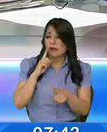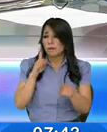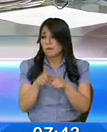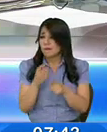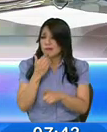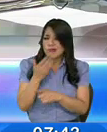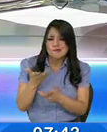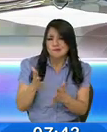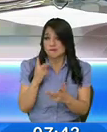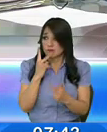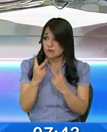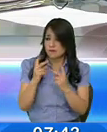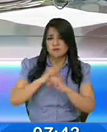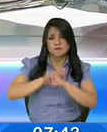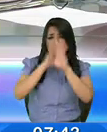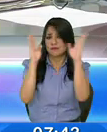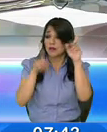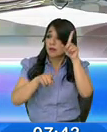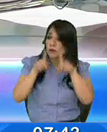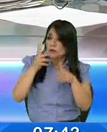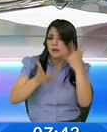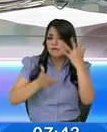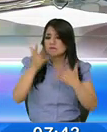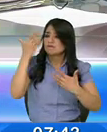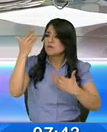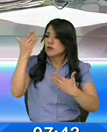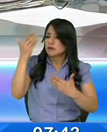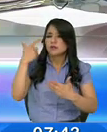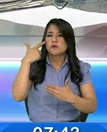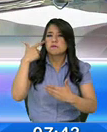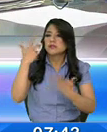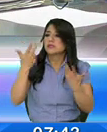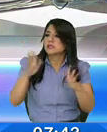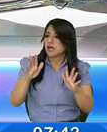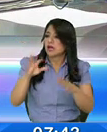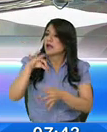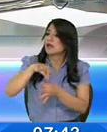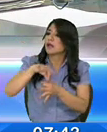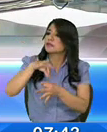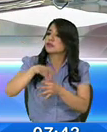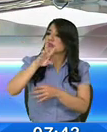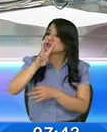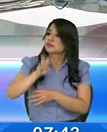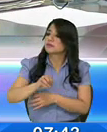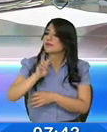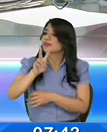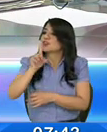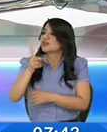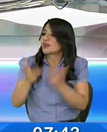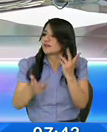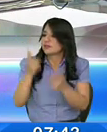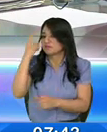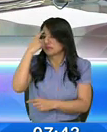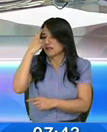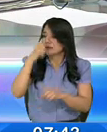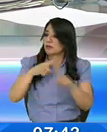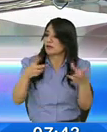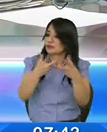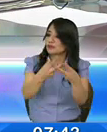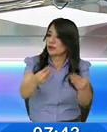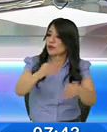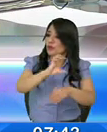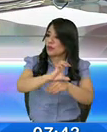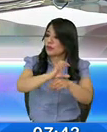quizás algunos actores políticos están pensando ya en las elecciones del 2021 y no es la solución del